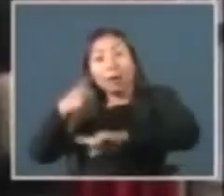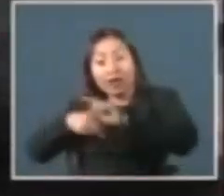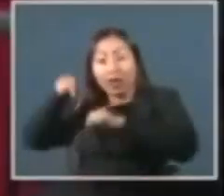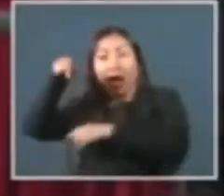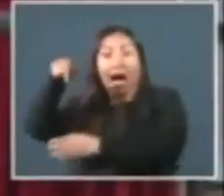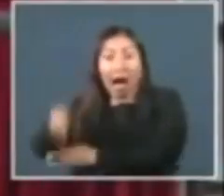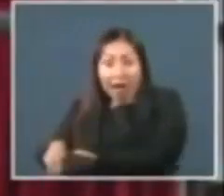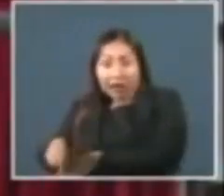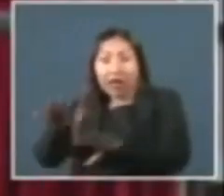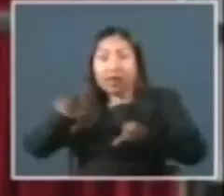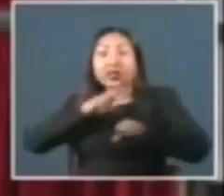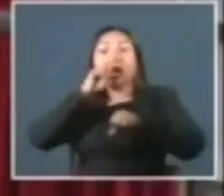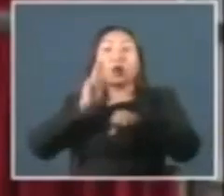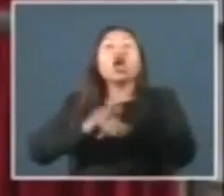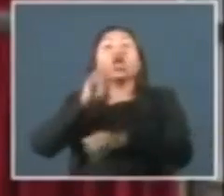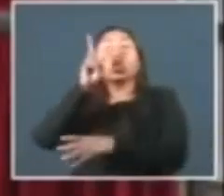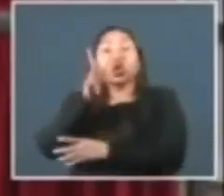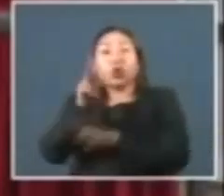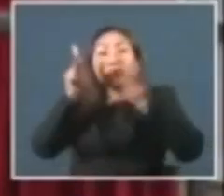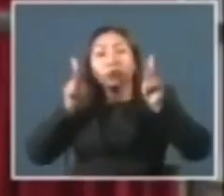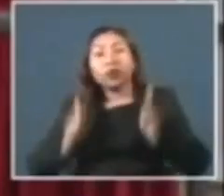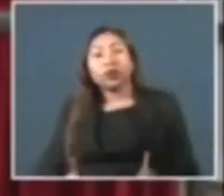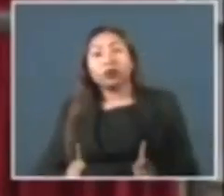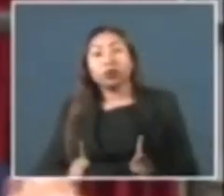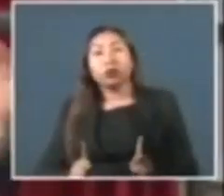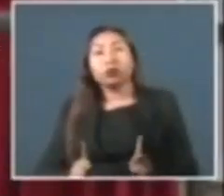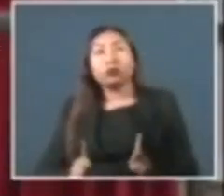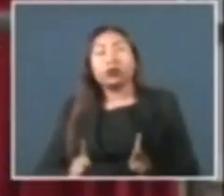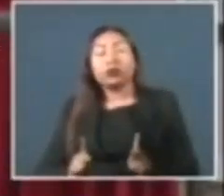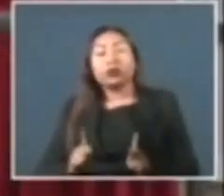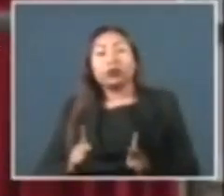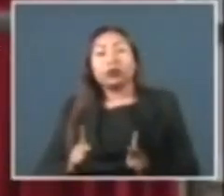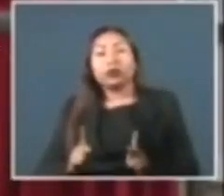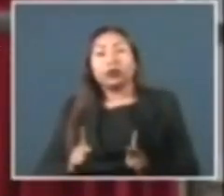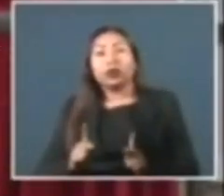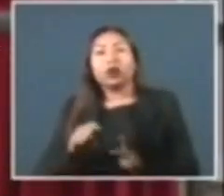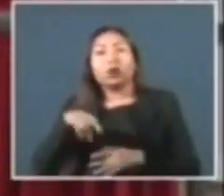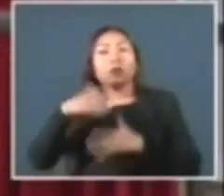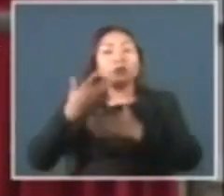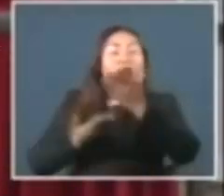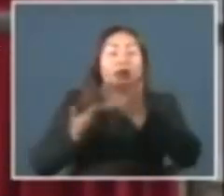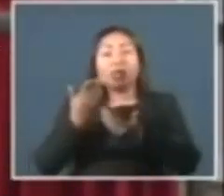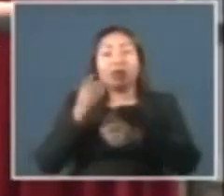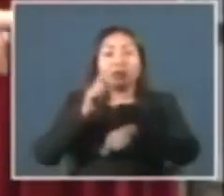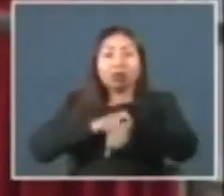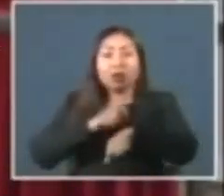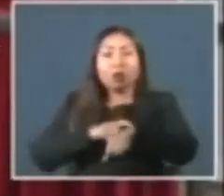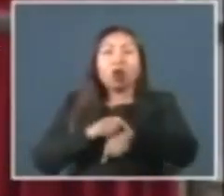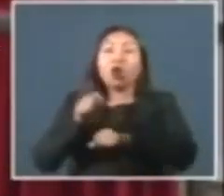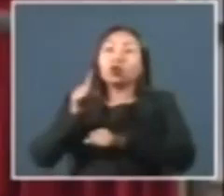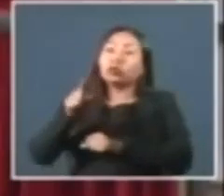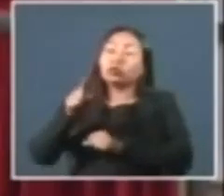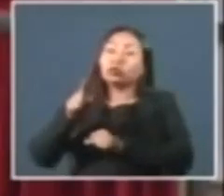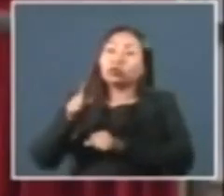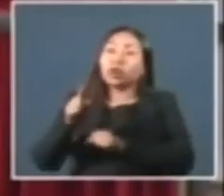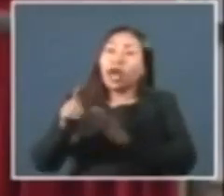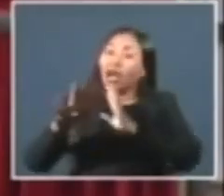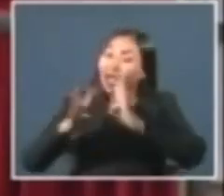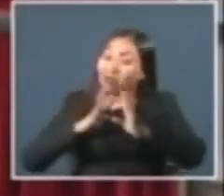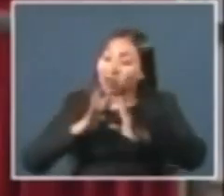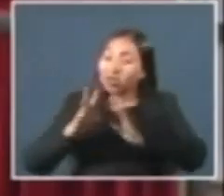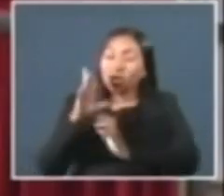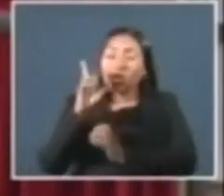y 2 personas de manera extemporánea, y por eso que sus testimonios no están en